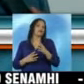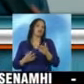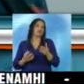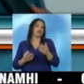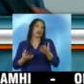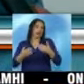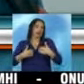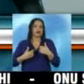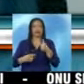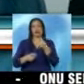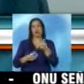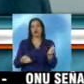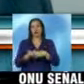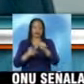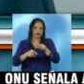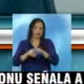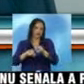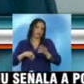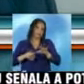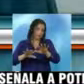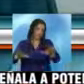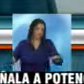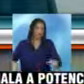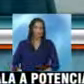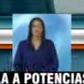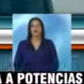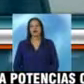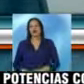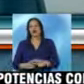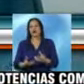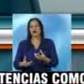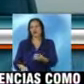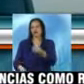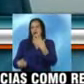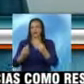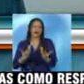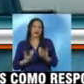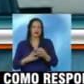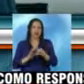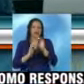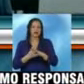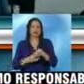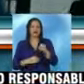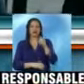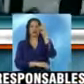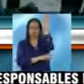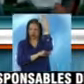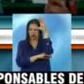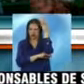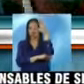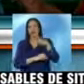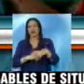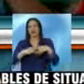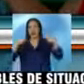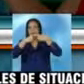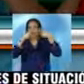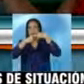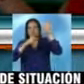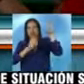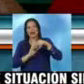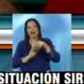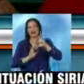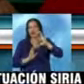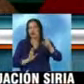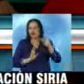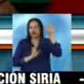en general. Ahora, por ejemplo, que había bastantes postes con unas instalaciones clandestinas que estaban jalando la electricidad, ¿no?